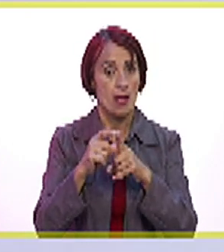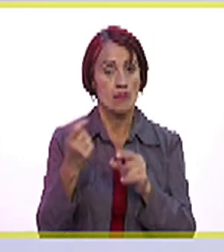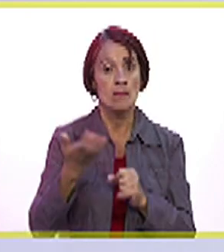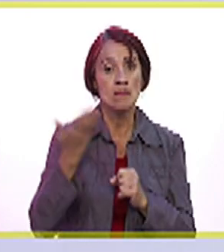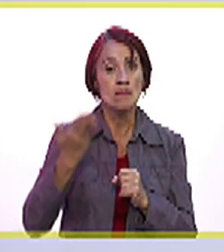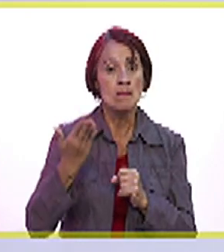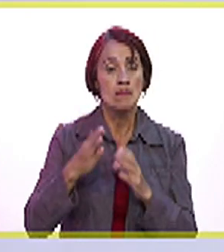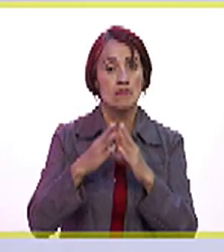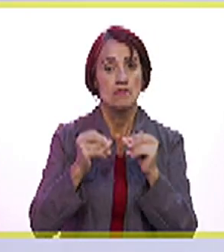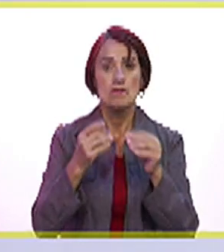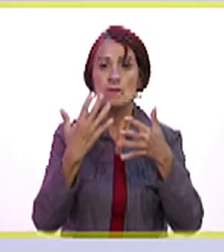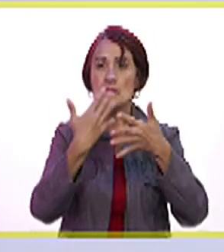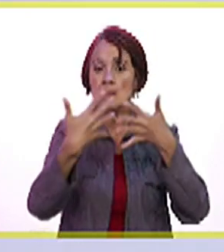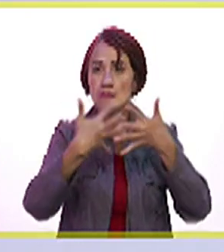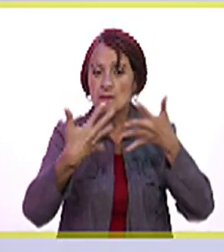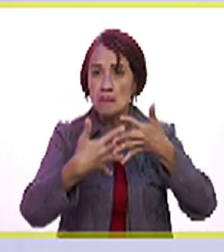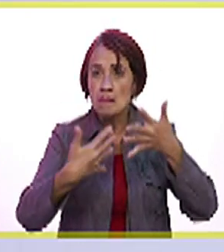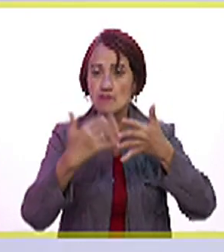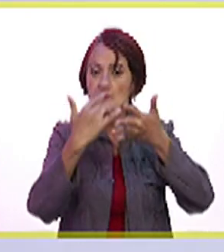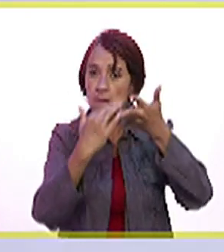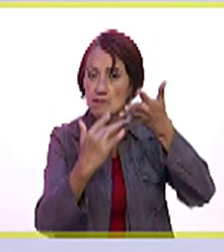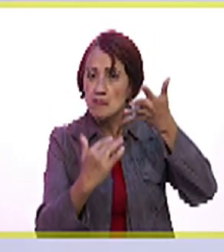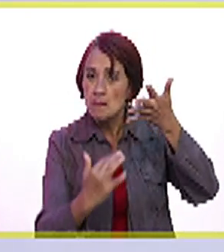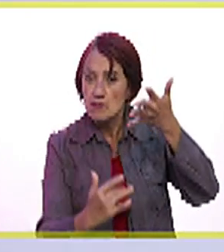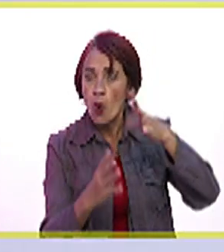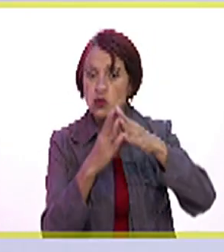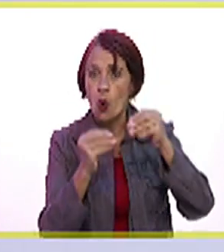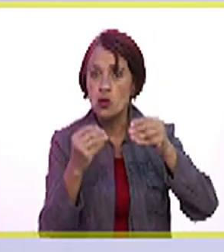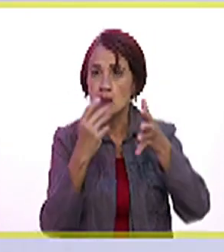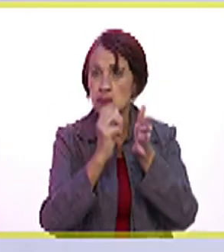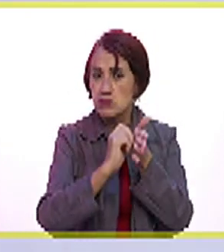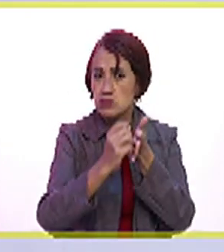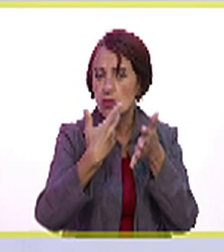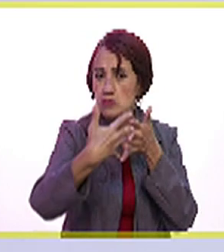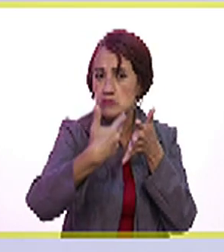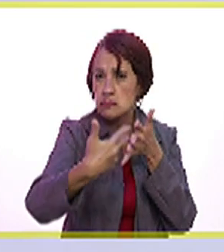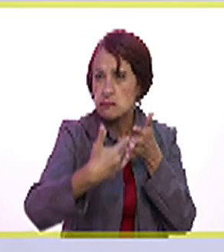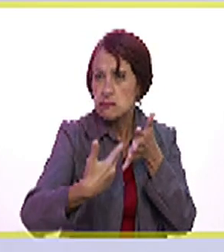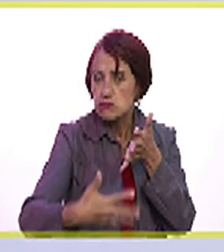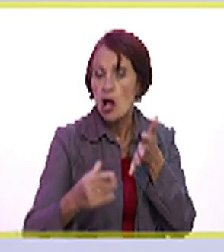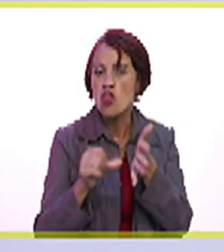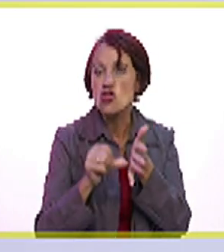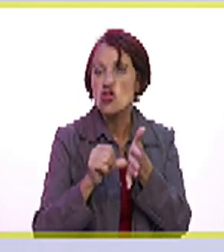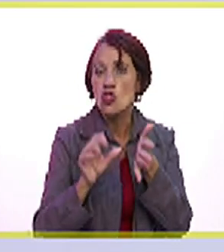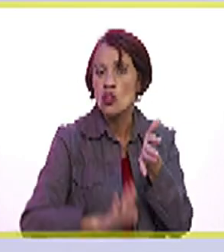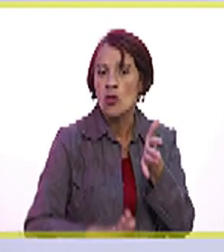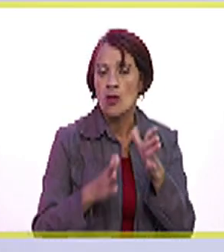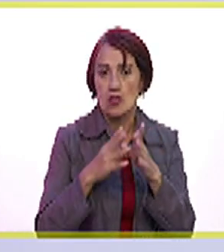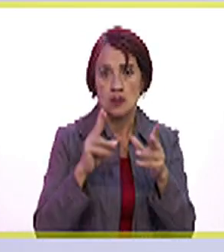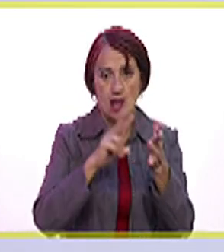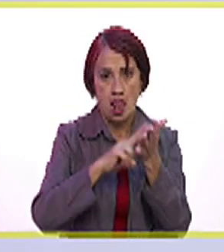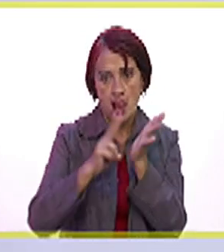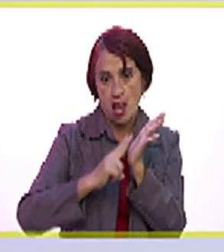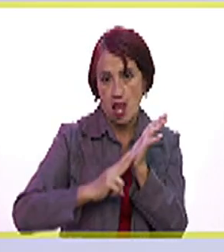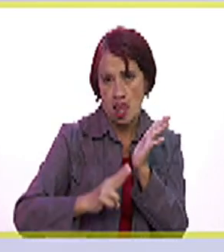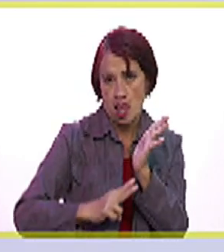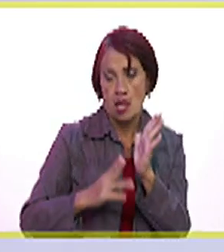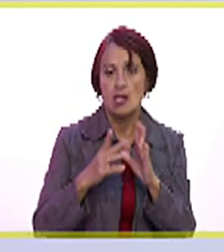aquí una serie de palabras, ¿verdad? O sitios, ¿verdad? Referencias donde podemos estar. Vamos a leer algunos. Recuerden